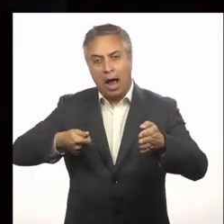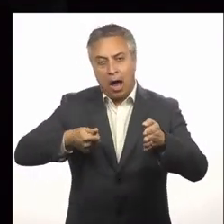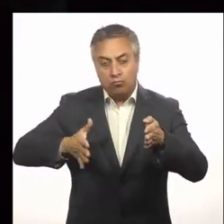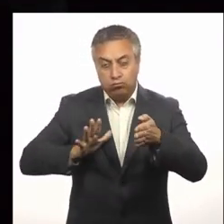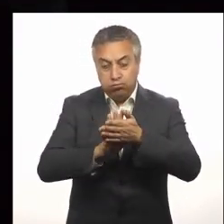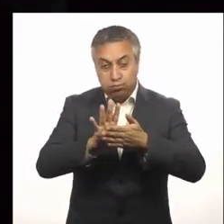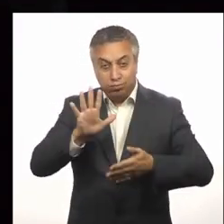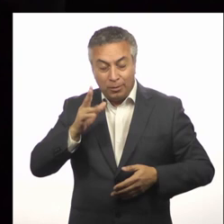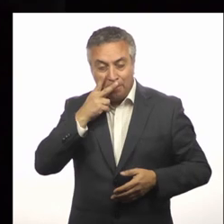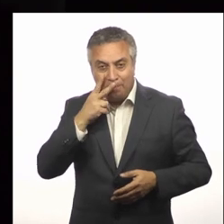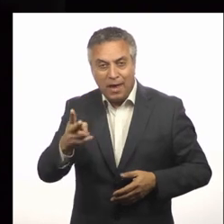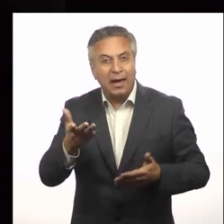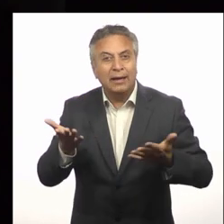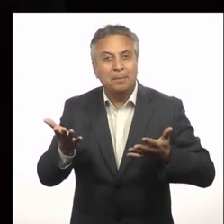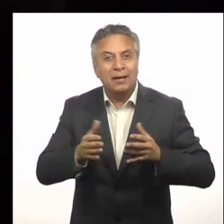Veamos qué sucede.